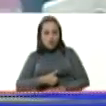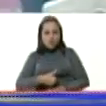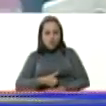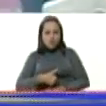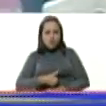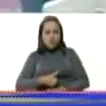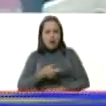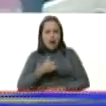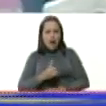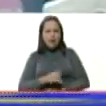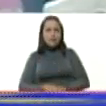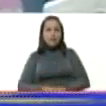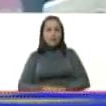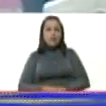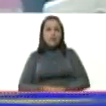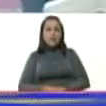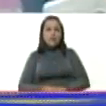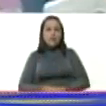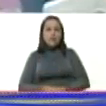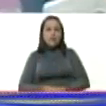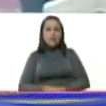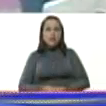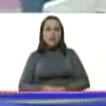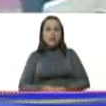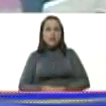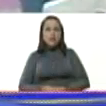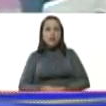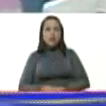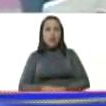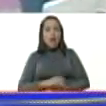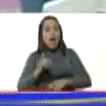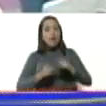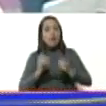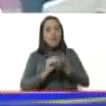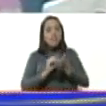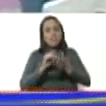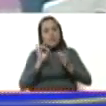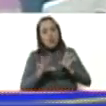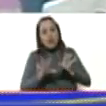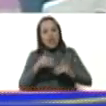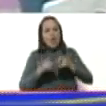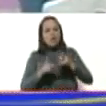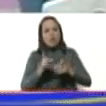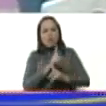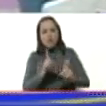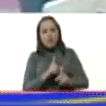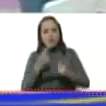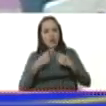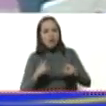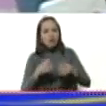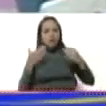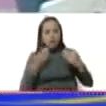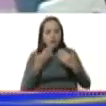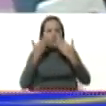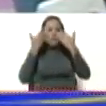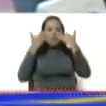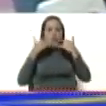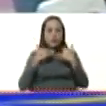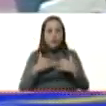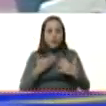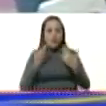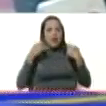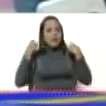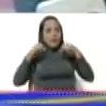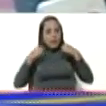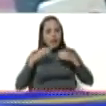¿verdad?, en el útero, que hay una cosa que a veces duele, a veces no, pero que con la respiración, que hemos practicado tanto,